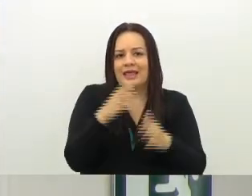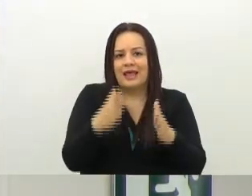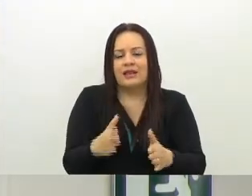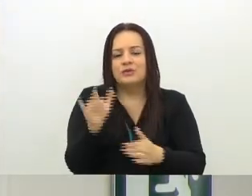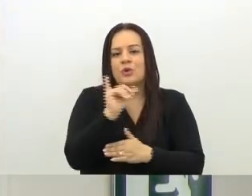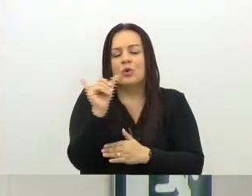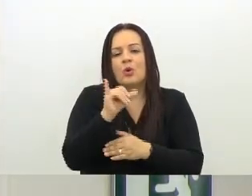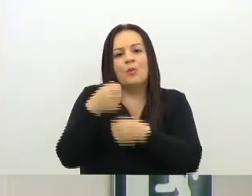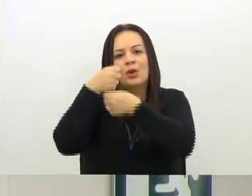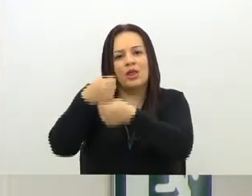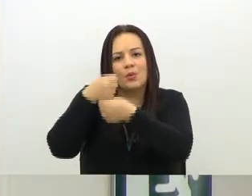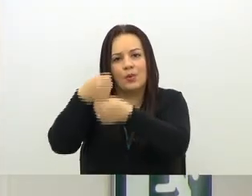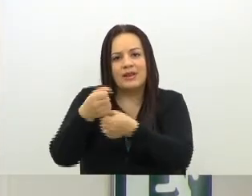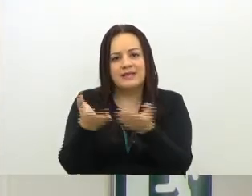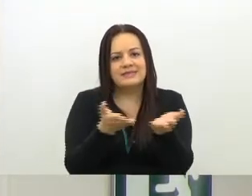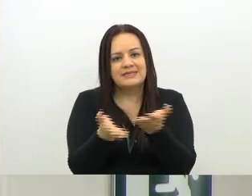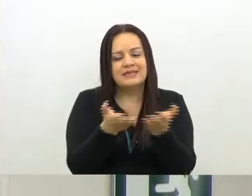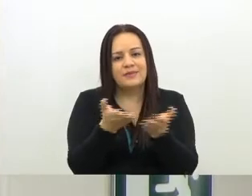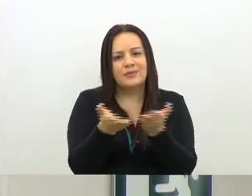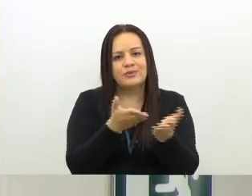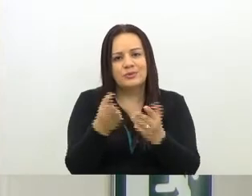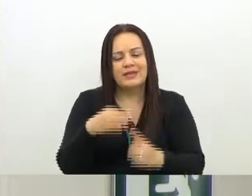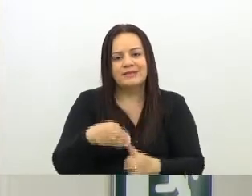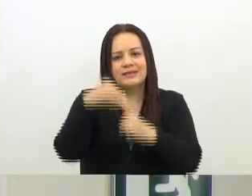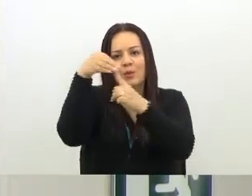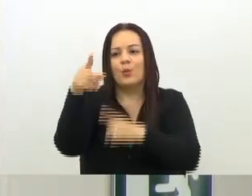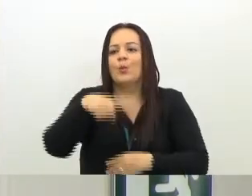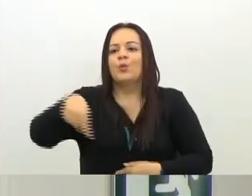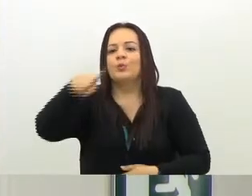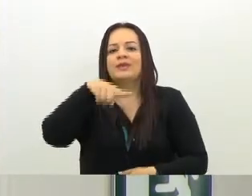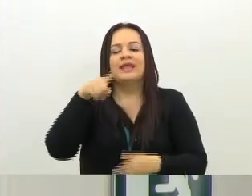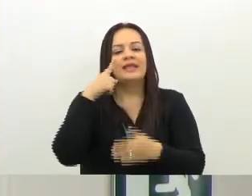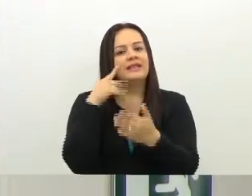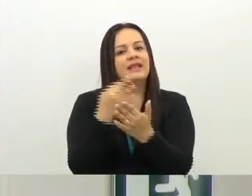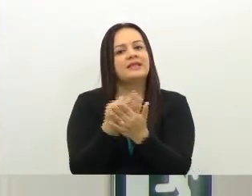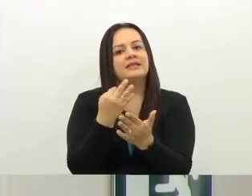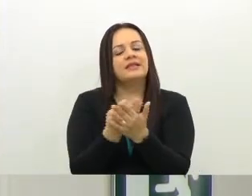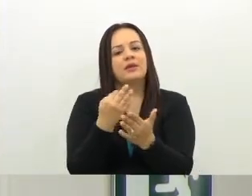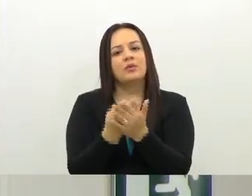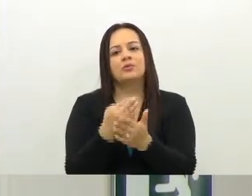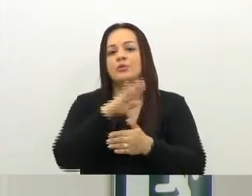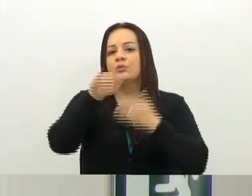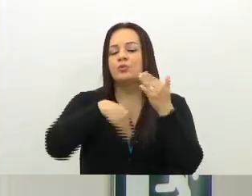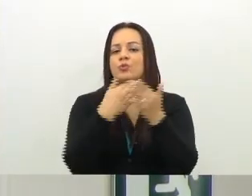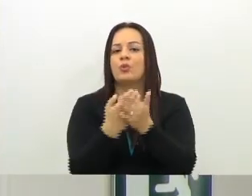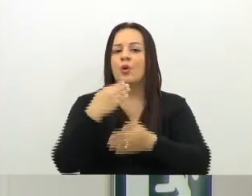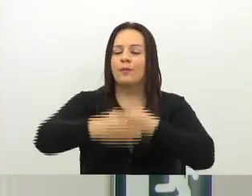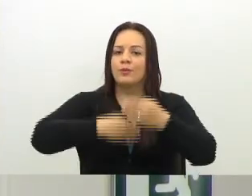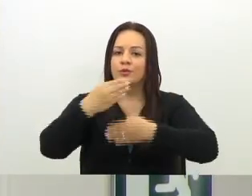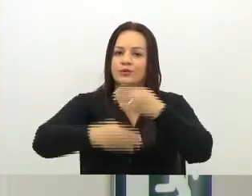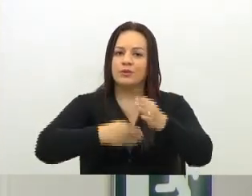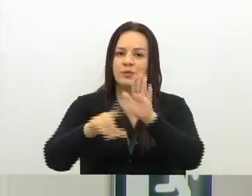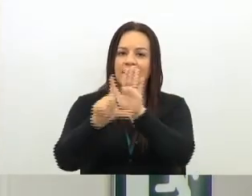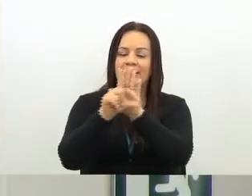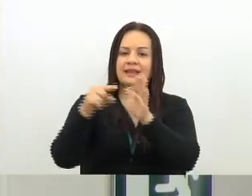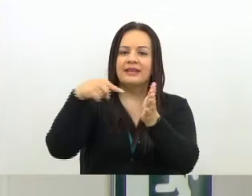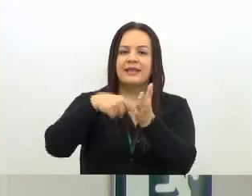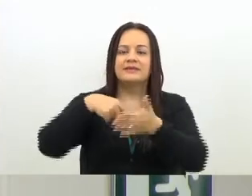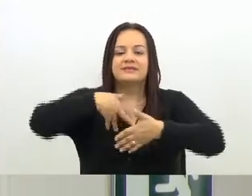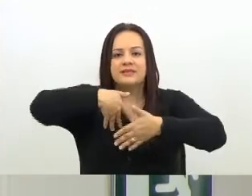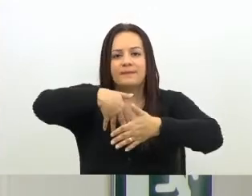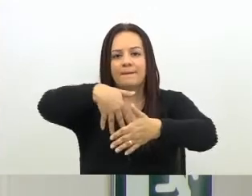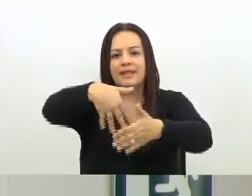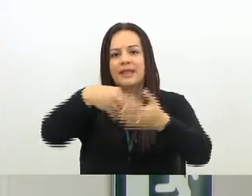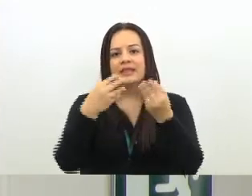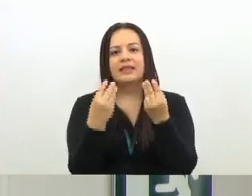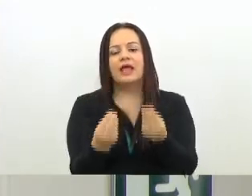huelgas en servicios esenciales. Ustedes son testigos que durante todo el proceso legislativo de este expediente,